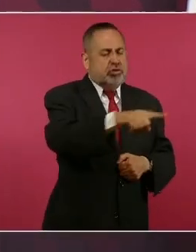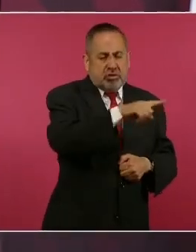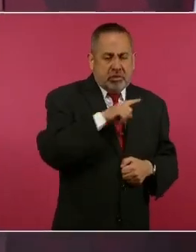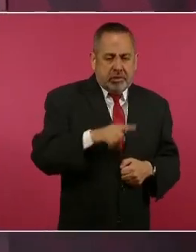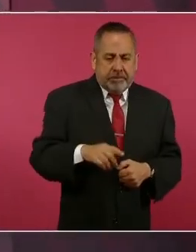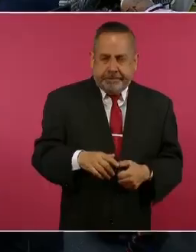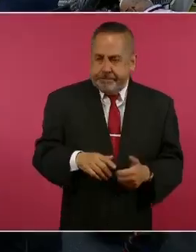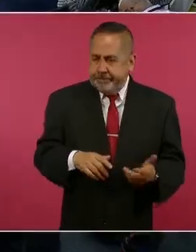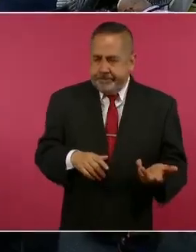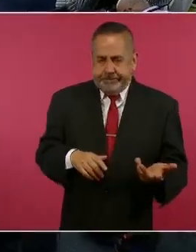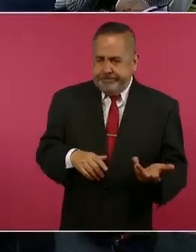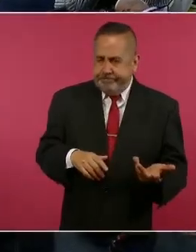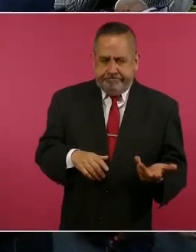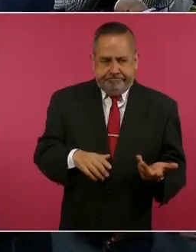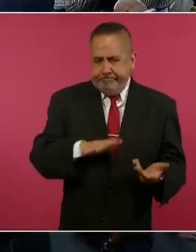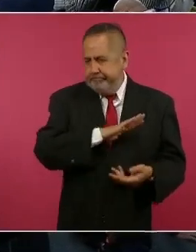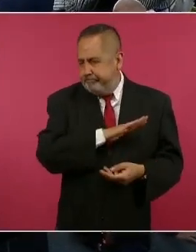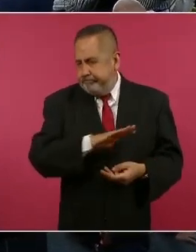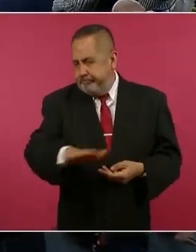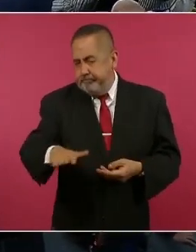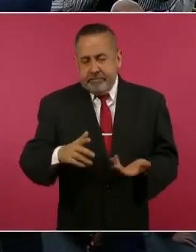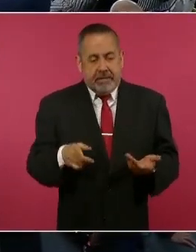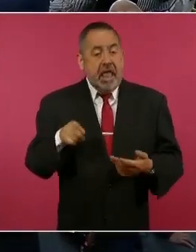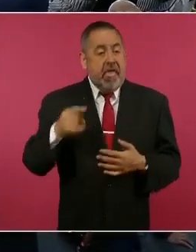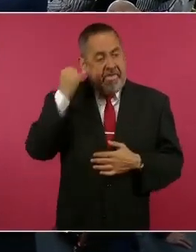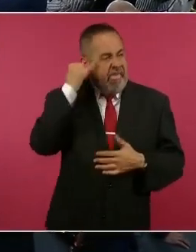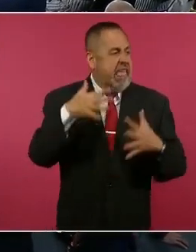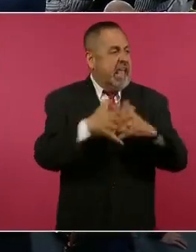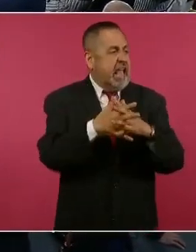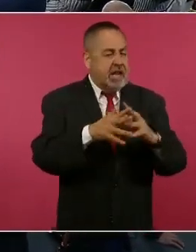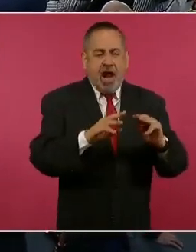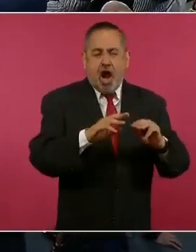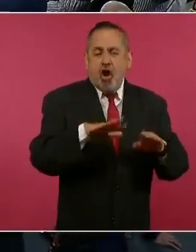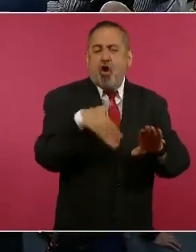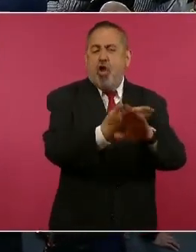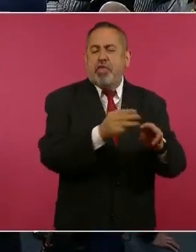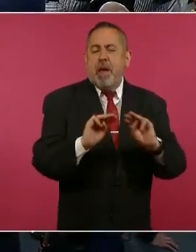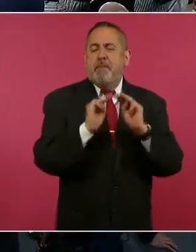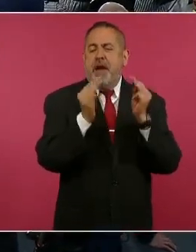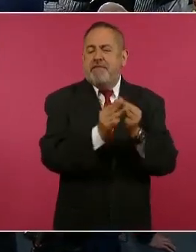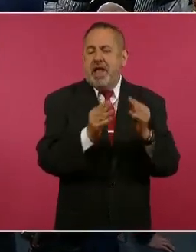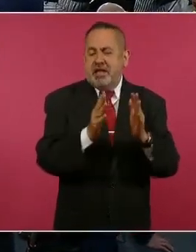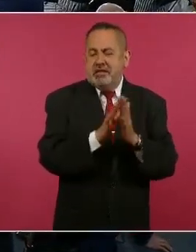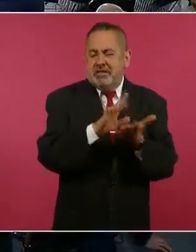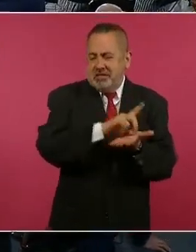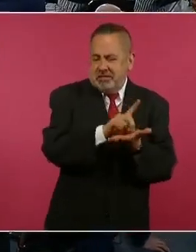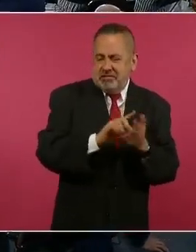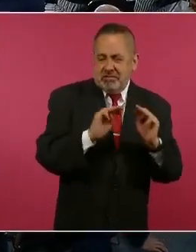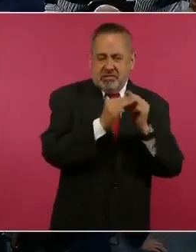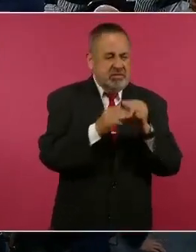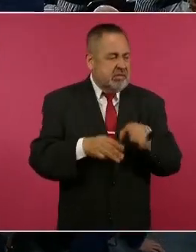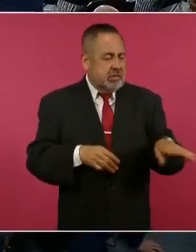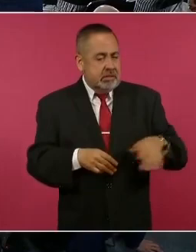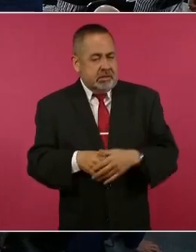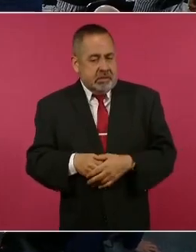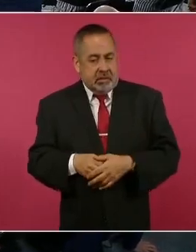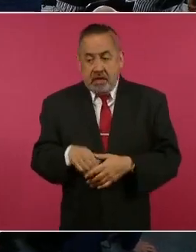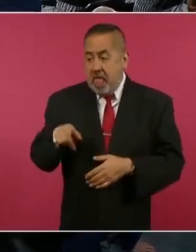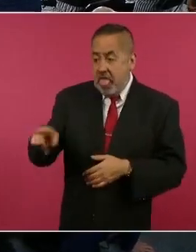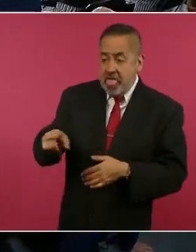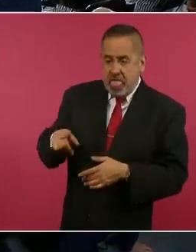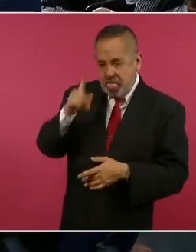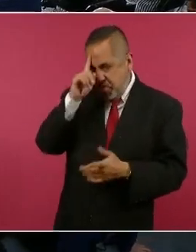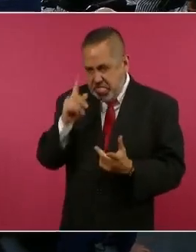con su guerra contra el narcotráfico, y tampoco creo que haya actuado de manera